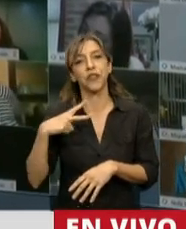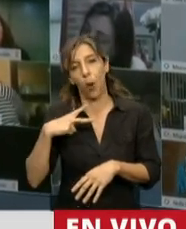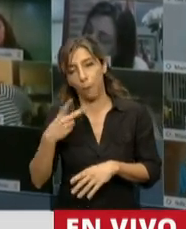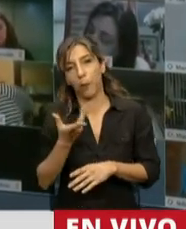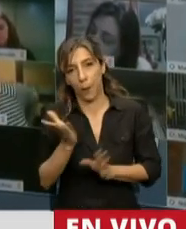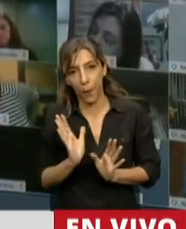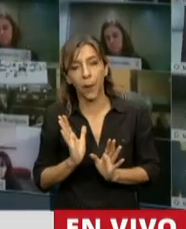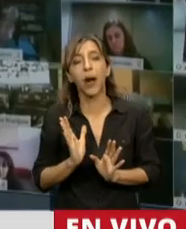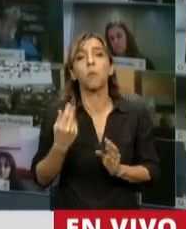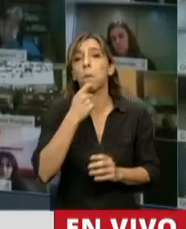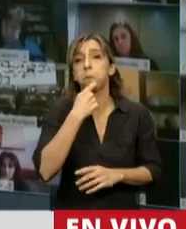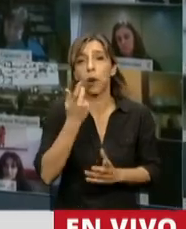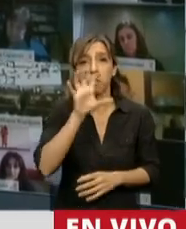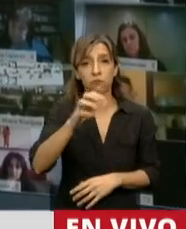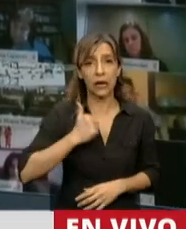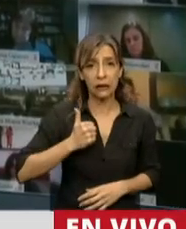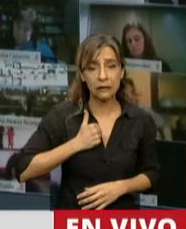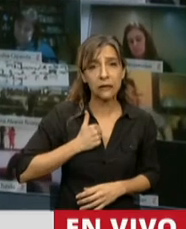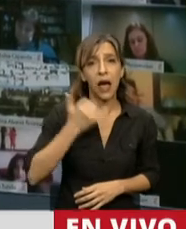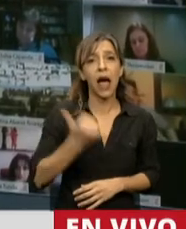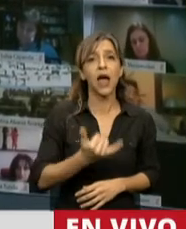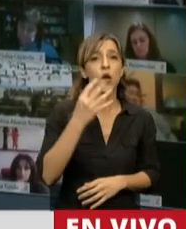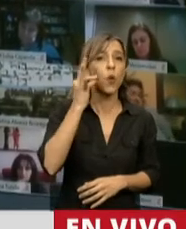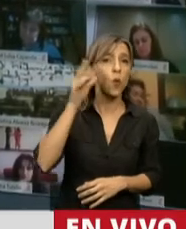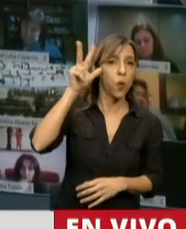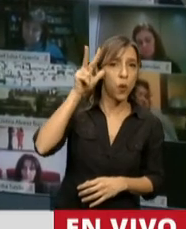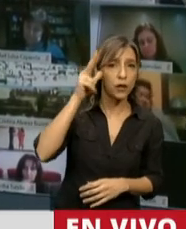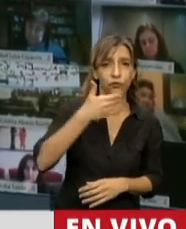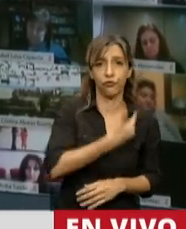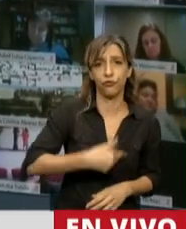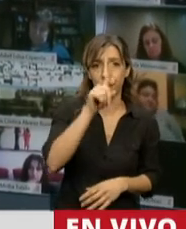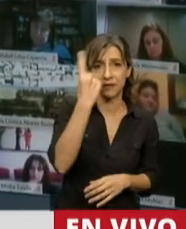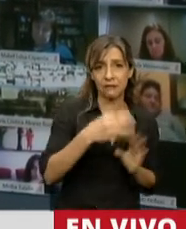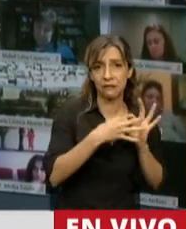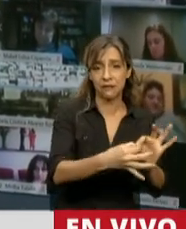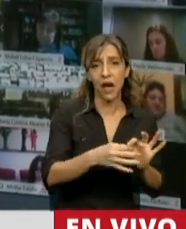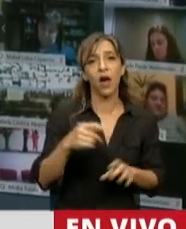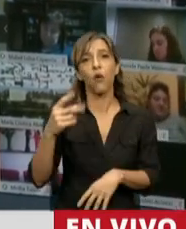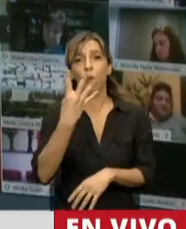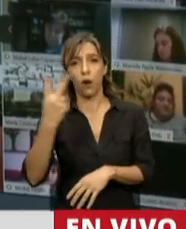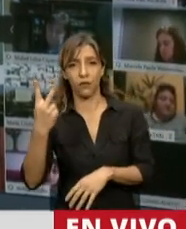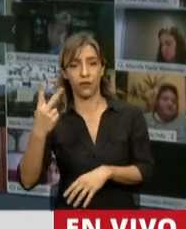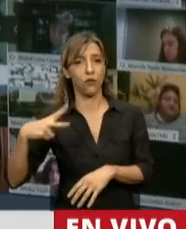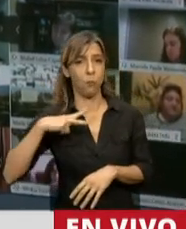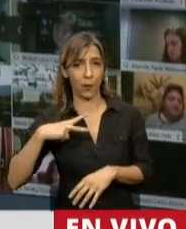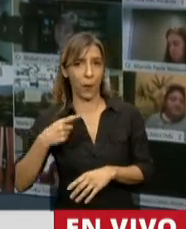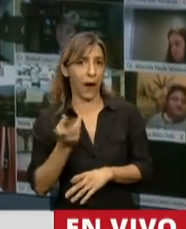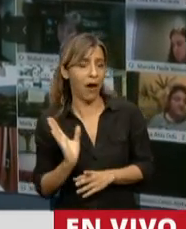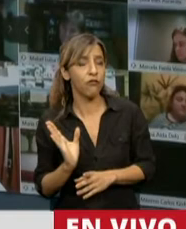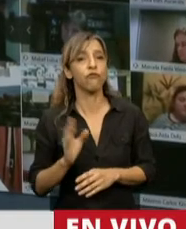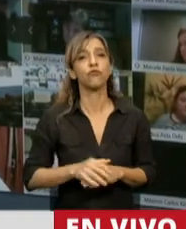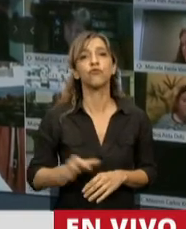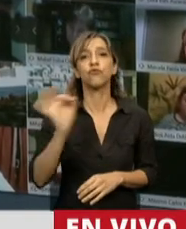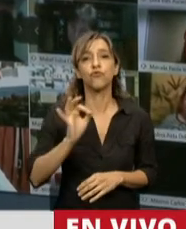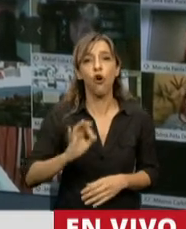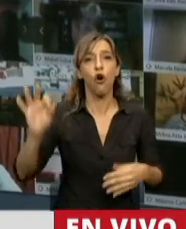por ejemplo en Catamarca hay 48 estatales y 22 privados. O en Lomas